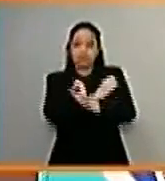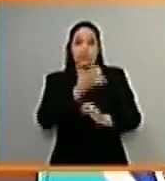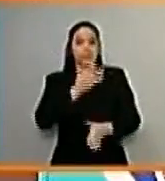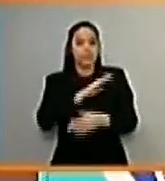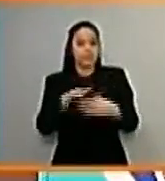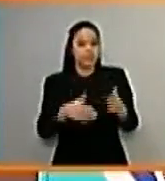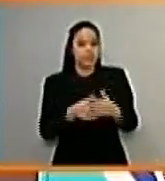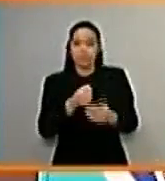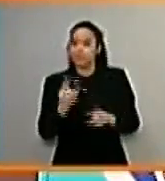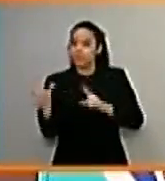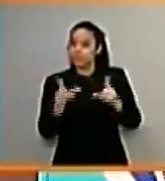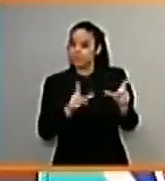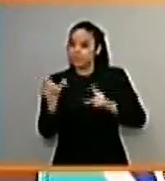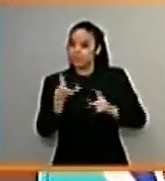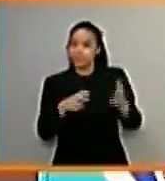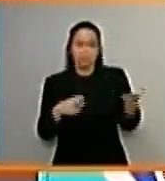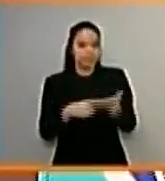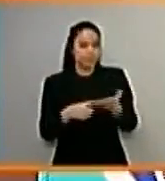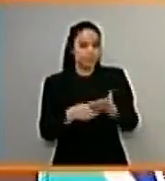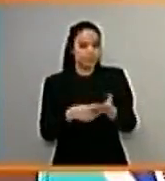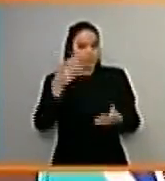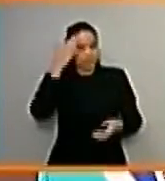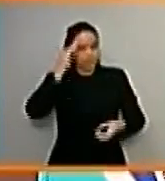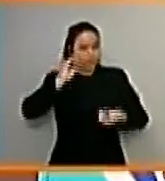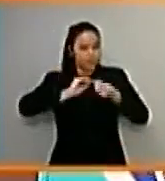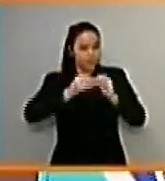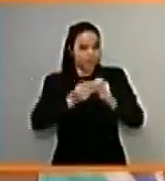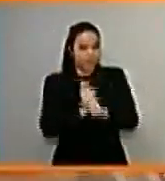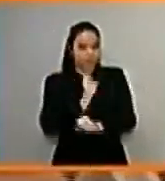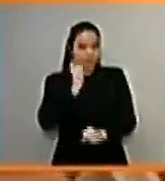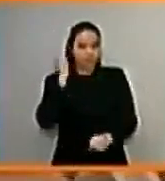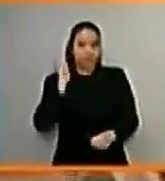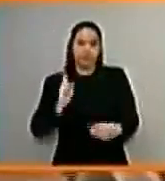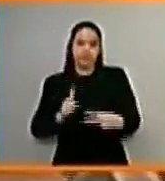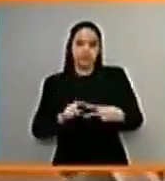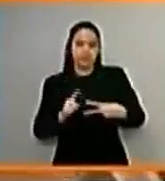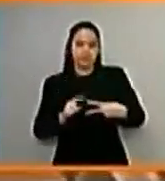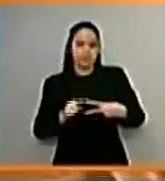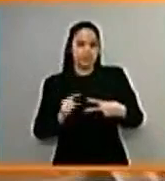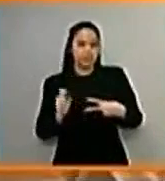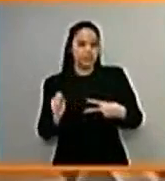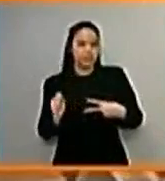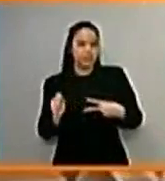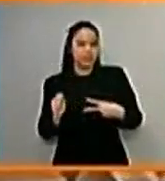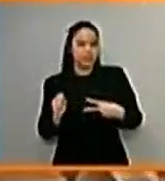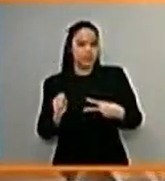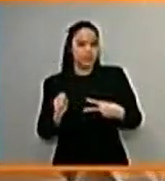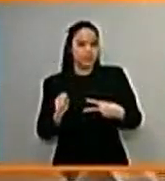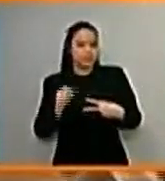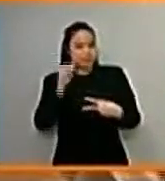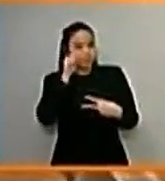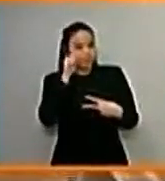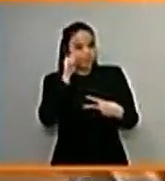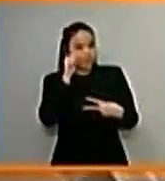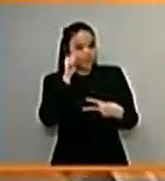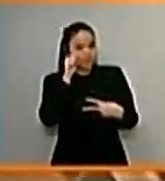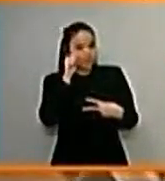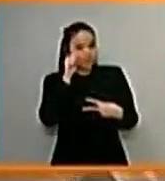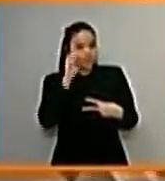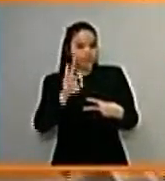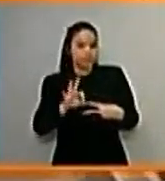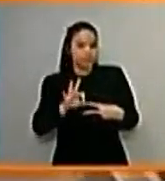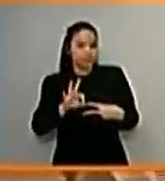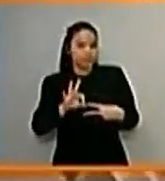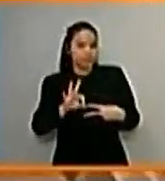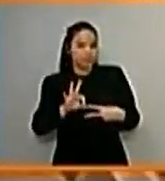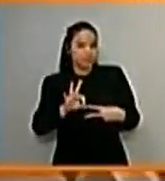que vayas preparando tu boleto porque vamos a recibir el primer número con su primer dígito. Atentos, y este es el 9,